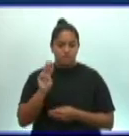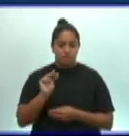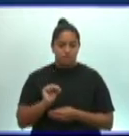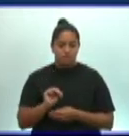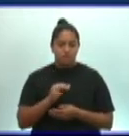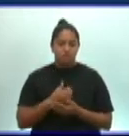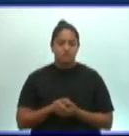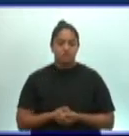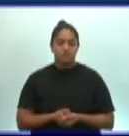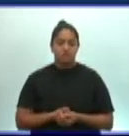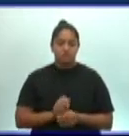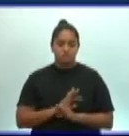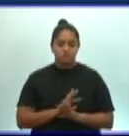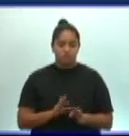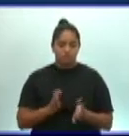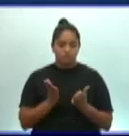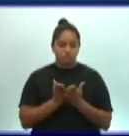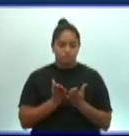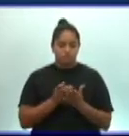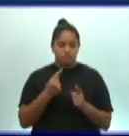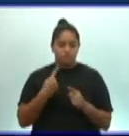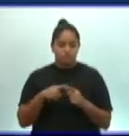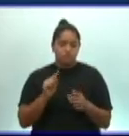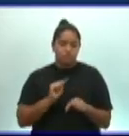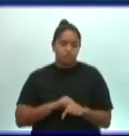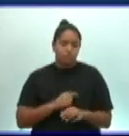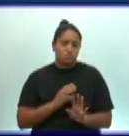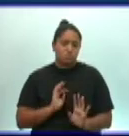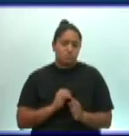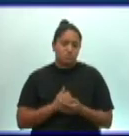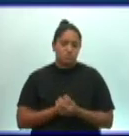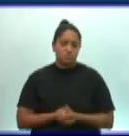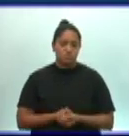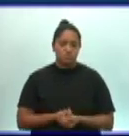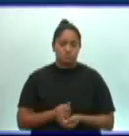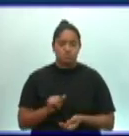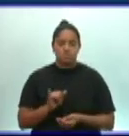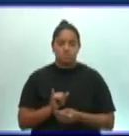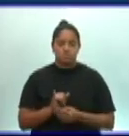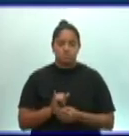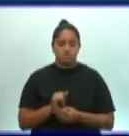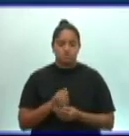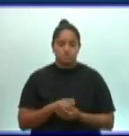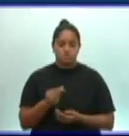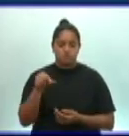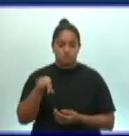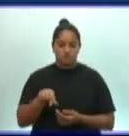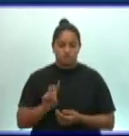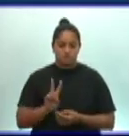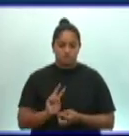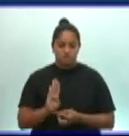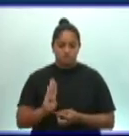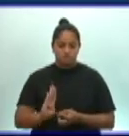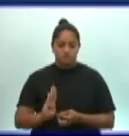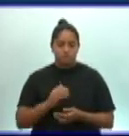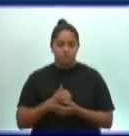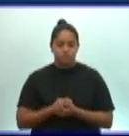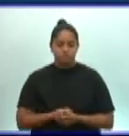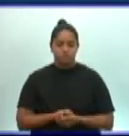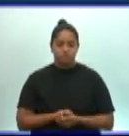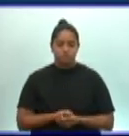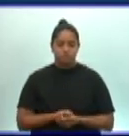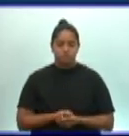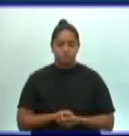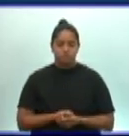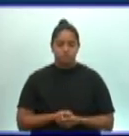ya también estudiamos en otros momentos, sería igual a carga de la partícula por la velocidad, por el vector inducción